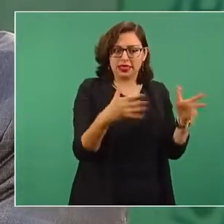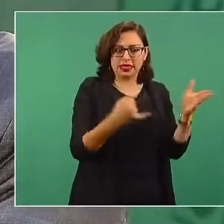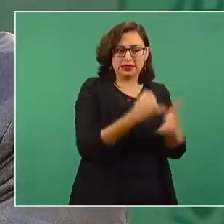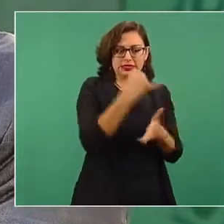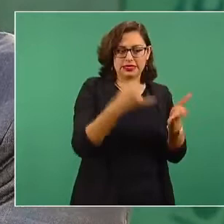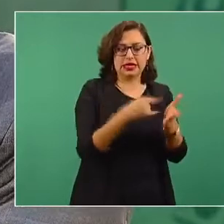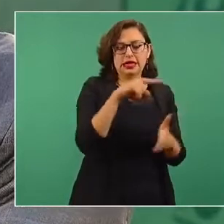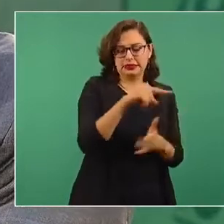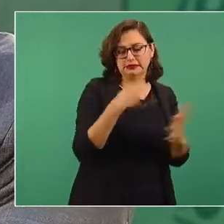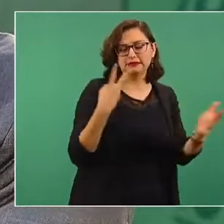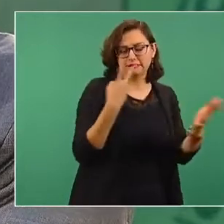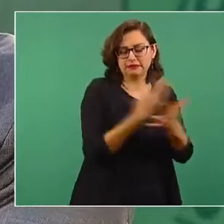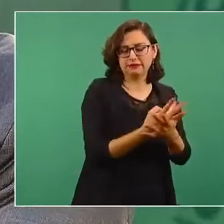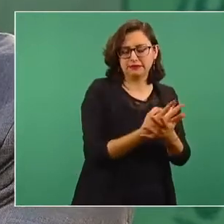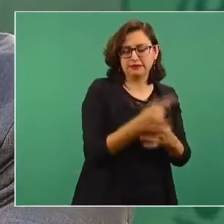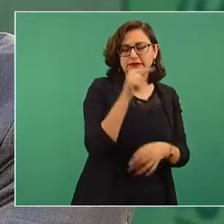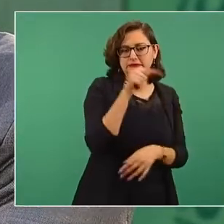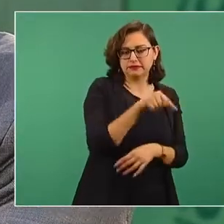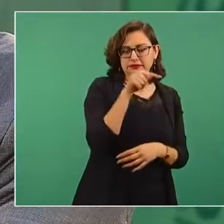a los